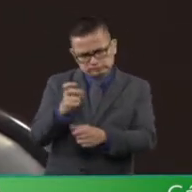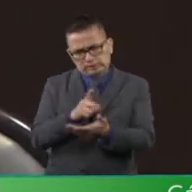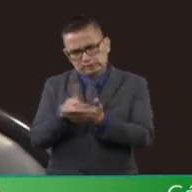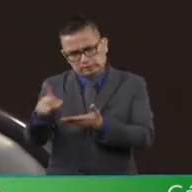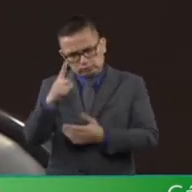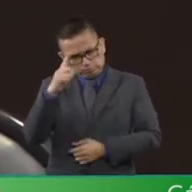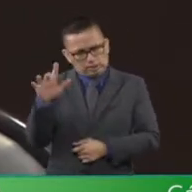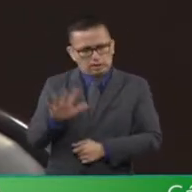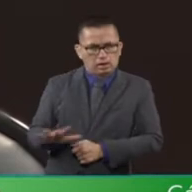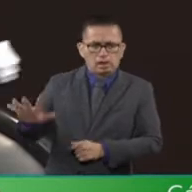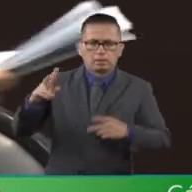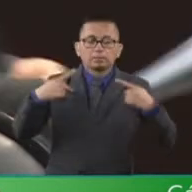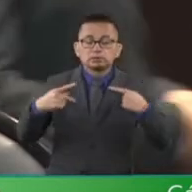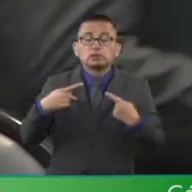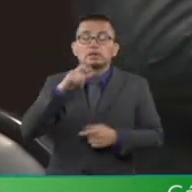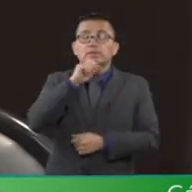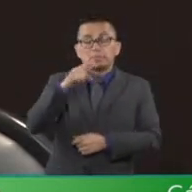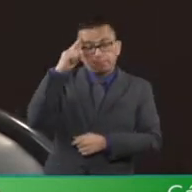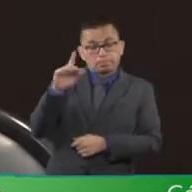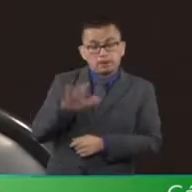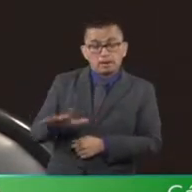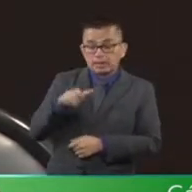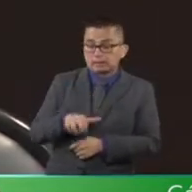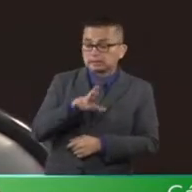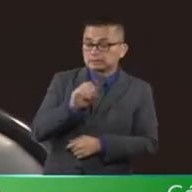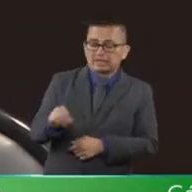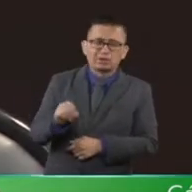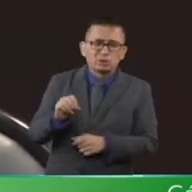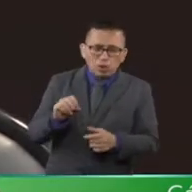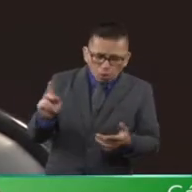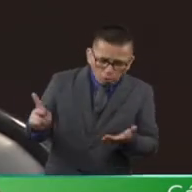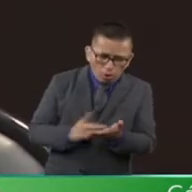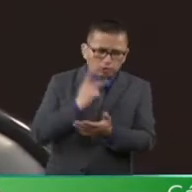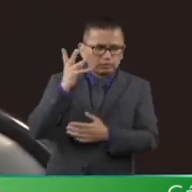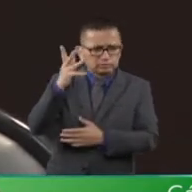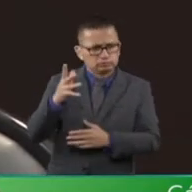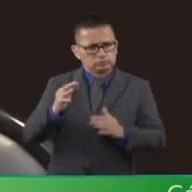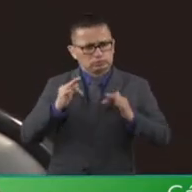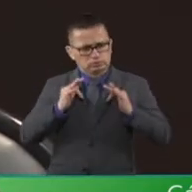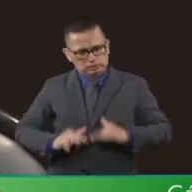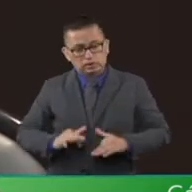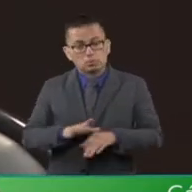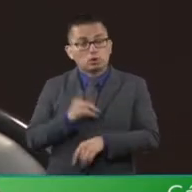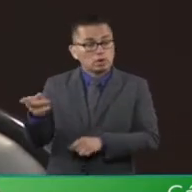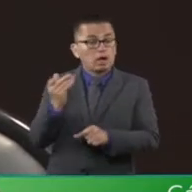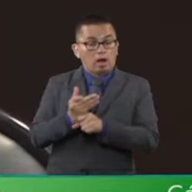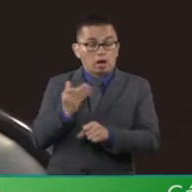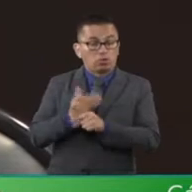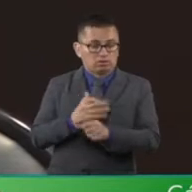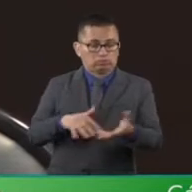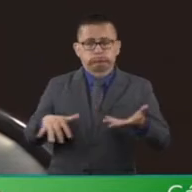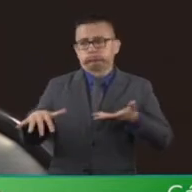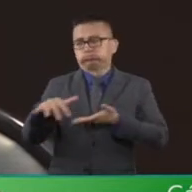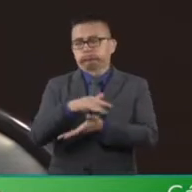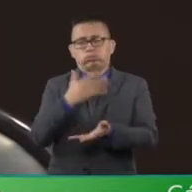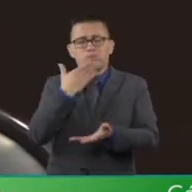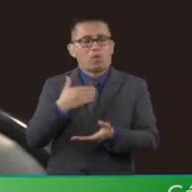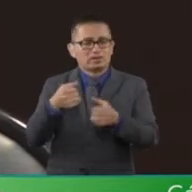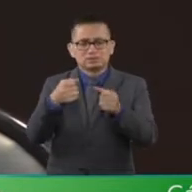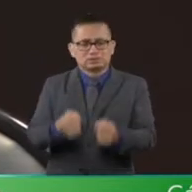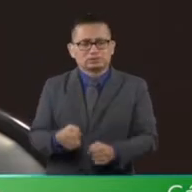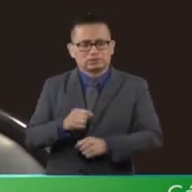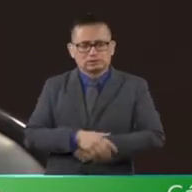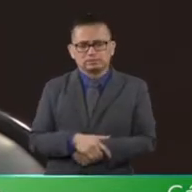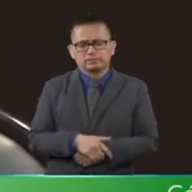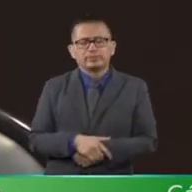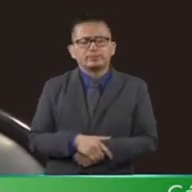han perdido las familias quintanarroenses por el incremento de la inseguridad en la actualidad concluya diputado en la bancada naranja reconocemos la